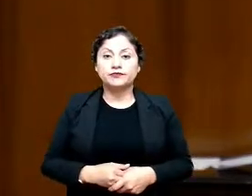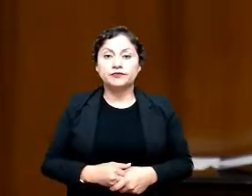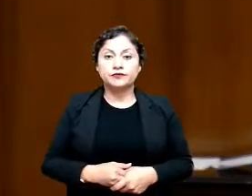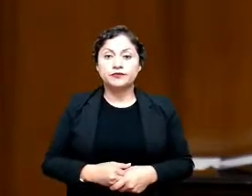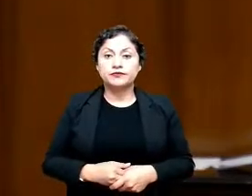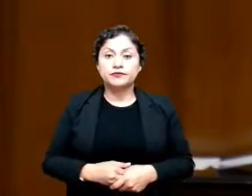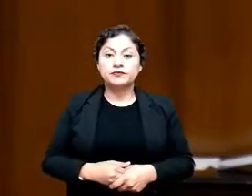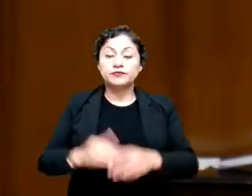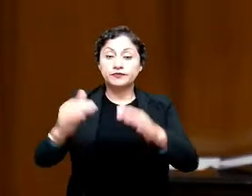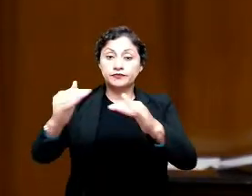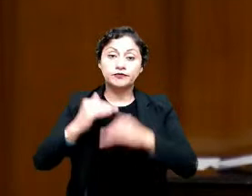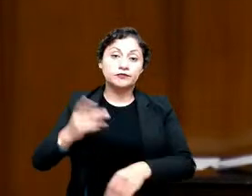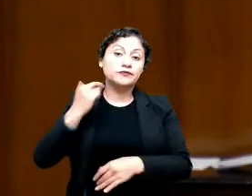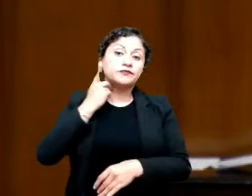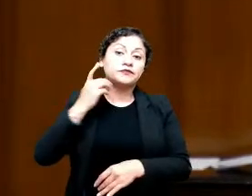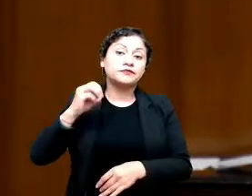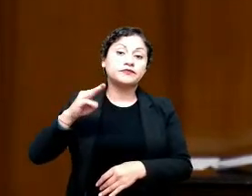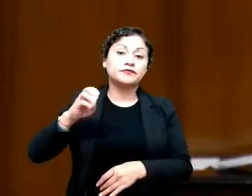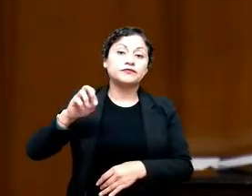Al diputado Omar Ortega,